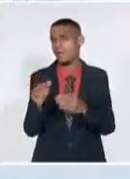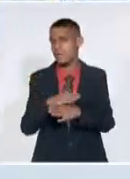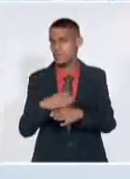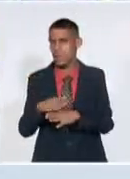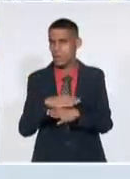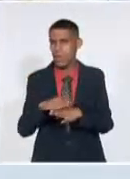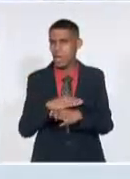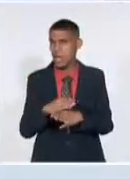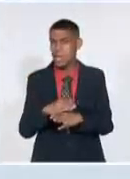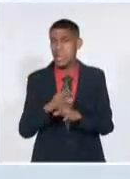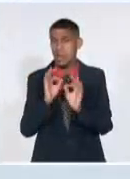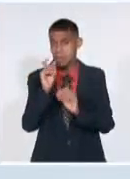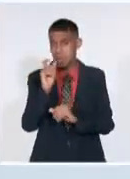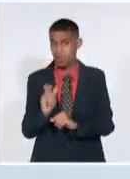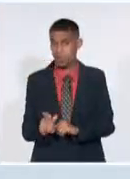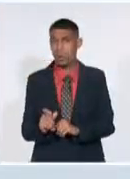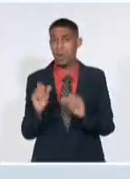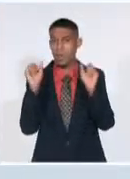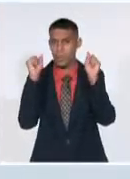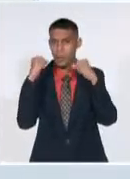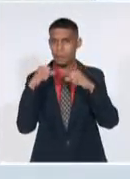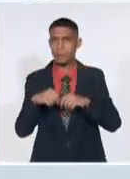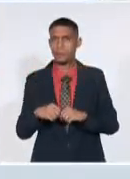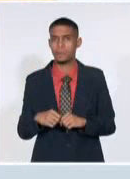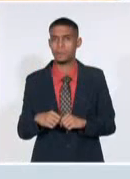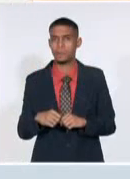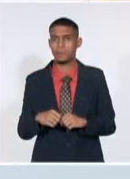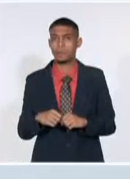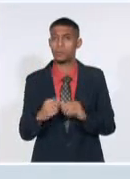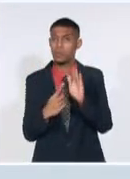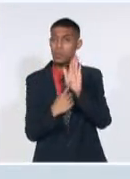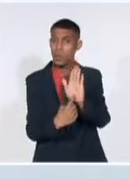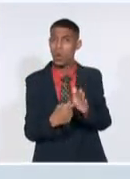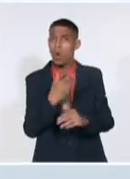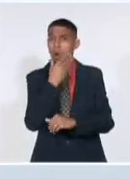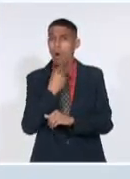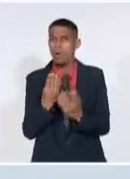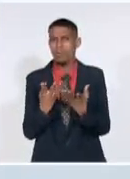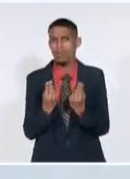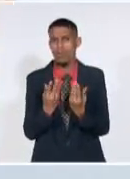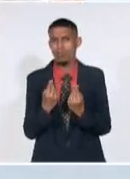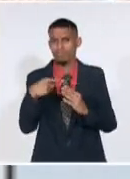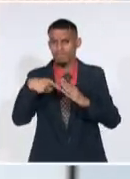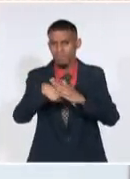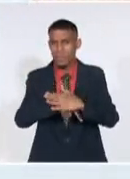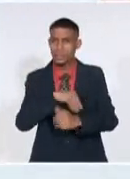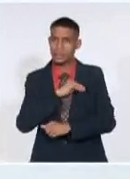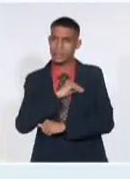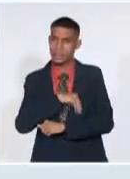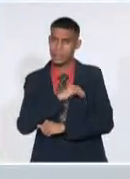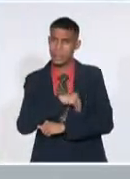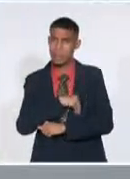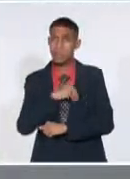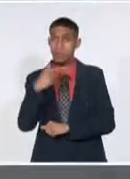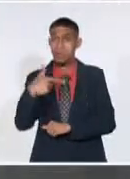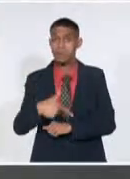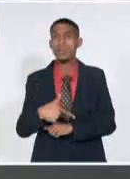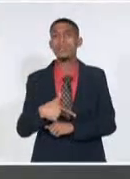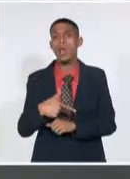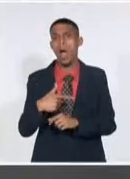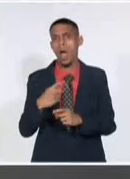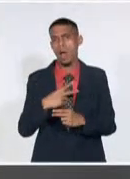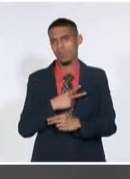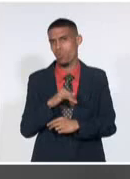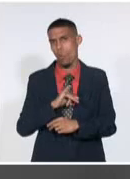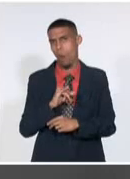genuina personalidad de Camilo. Y es que muestra cómo aquel joven, con profundo sentido de la justicia, se convirtió en un líder guerrillero, en